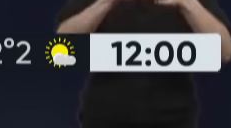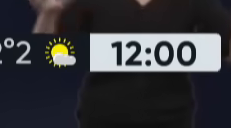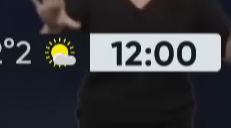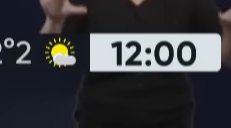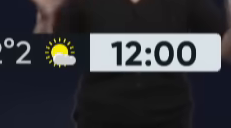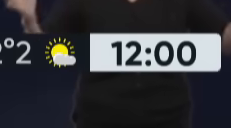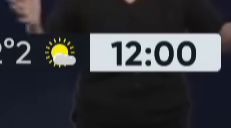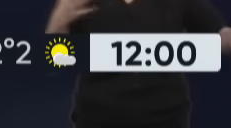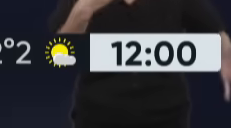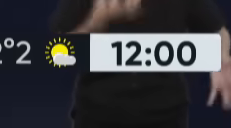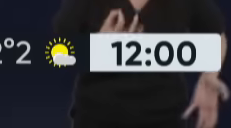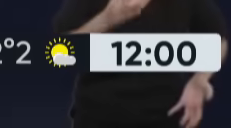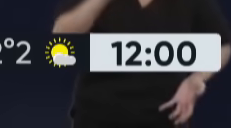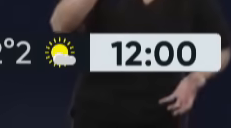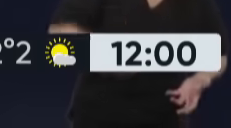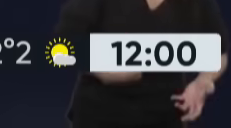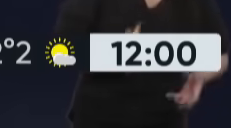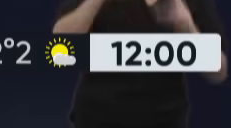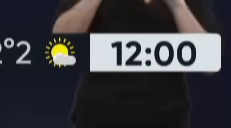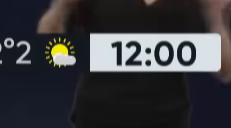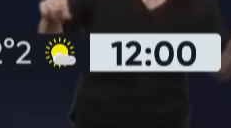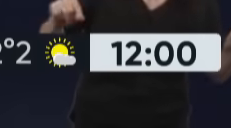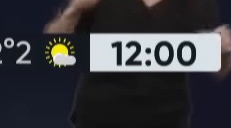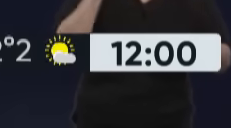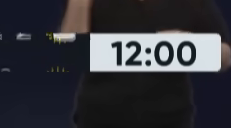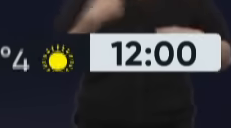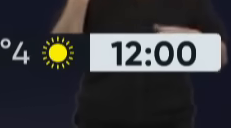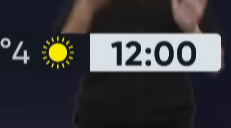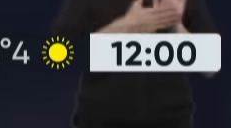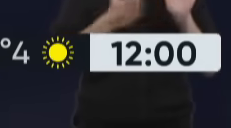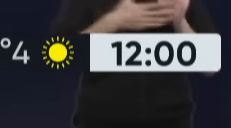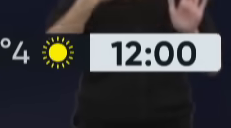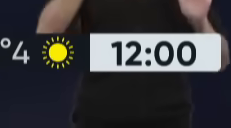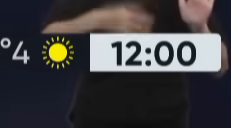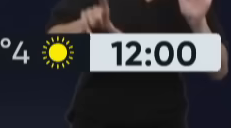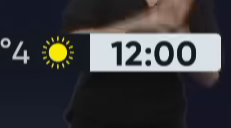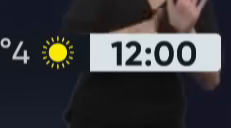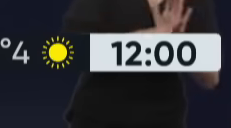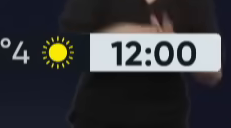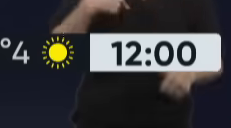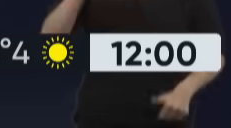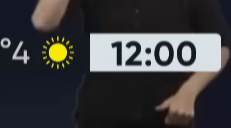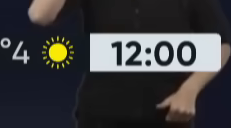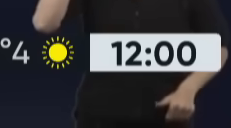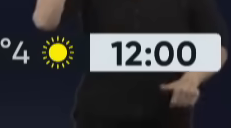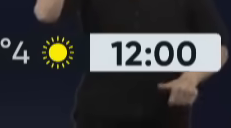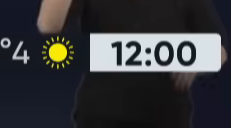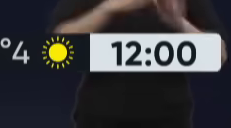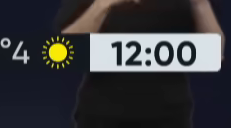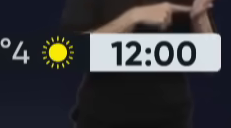entendemos bien dónde viene la crítica cuando se cumple con la ley, se cumple con la Constitución, se cumple con cada una de las